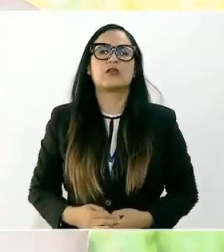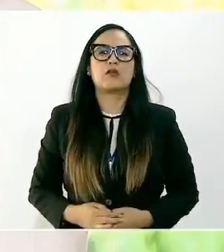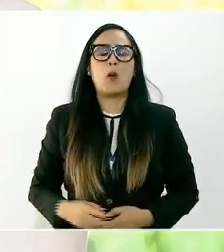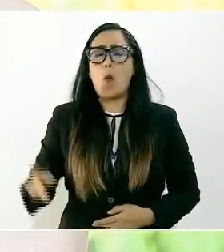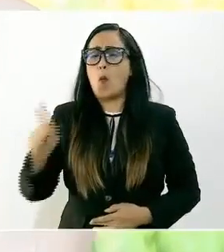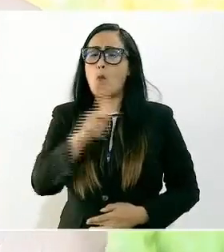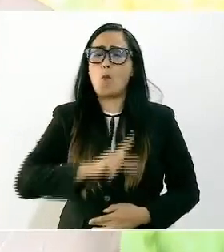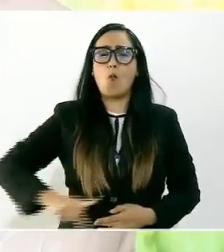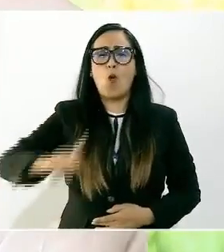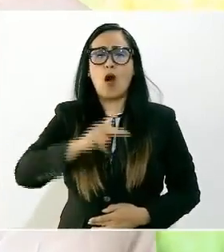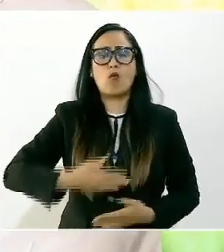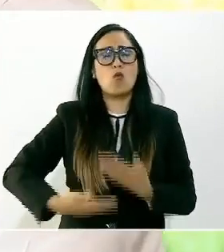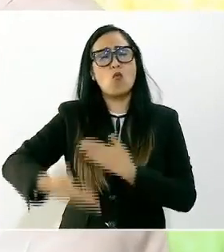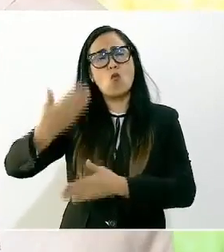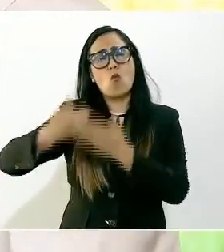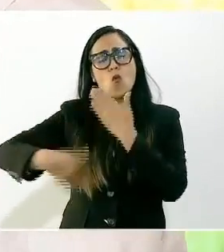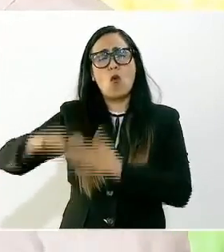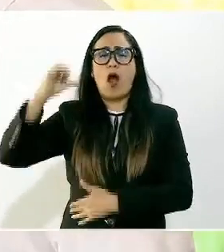prehispánico